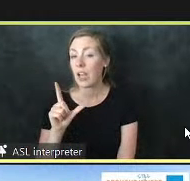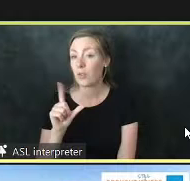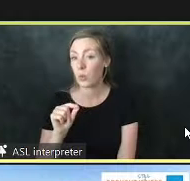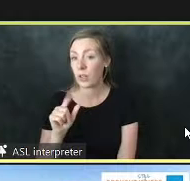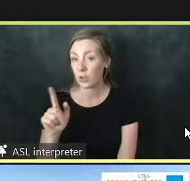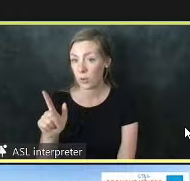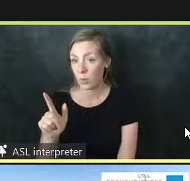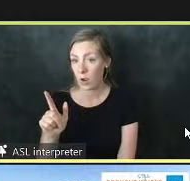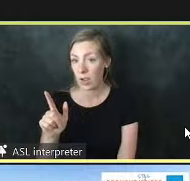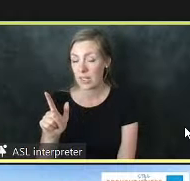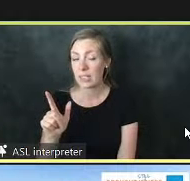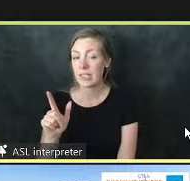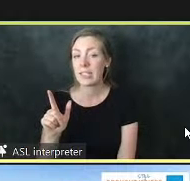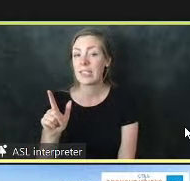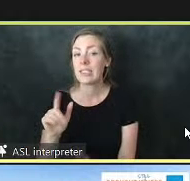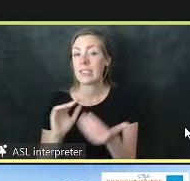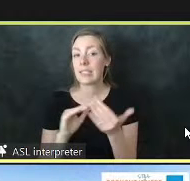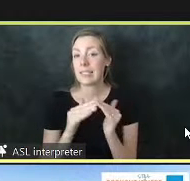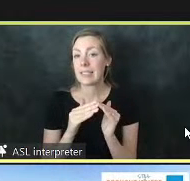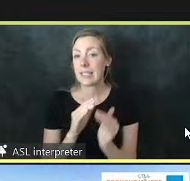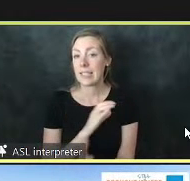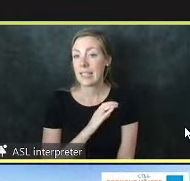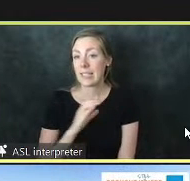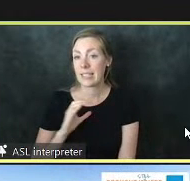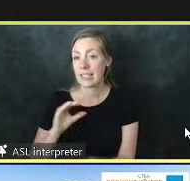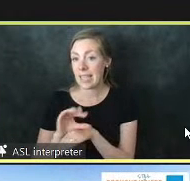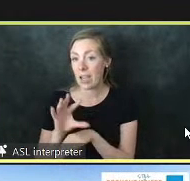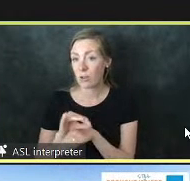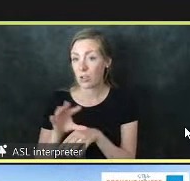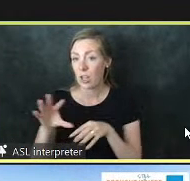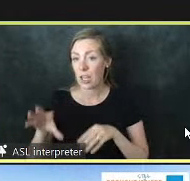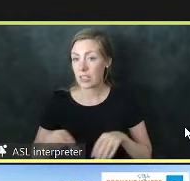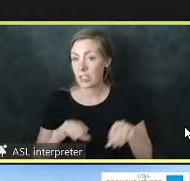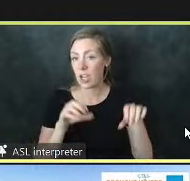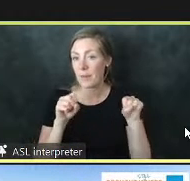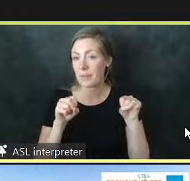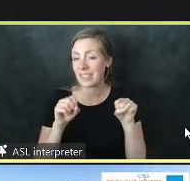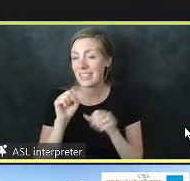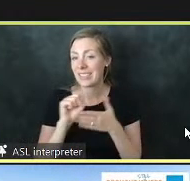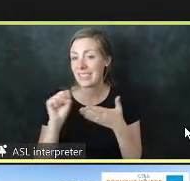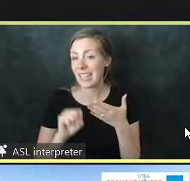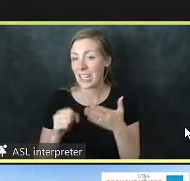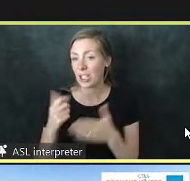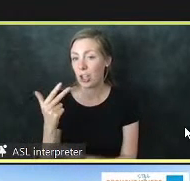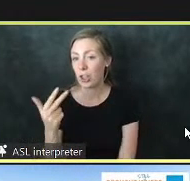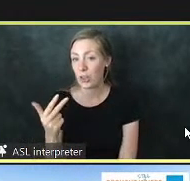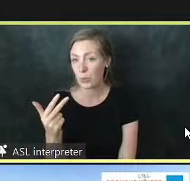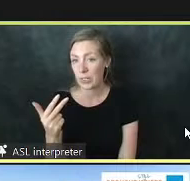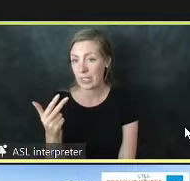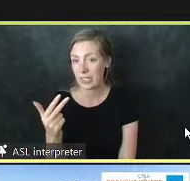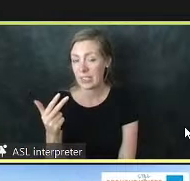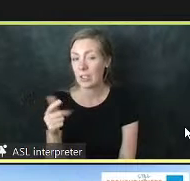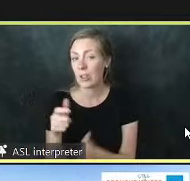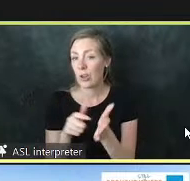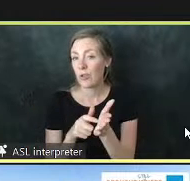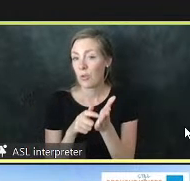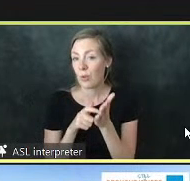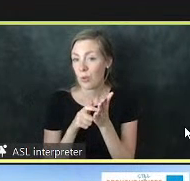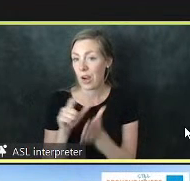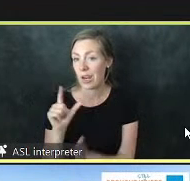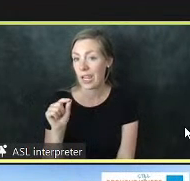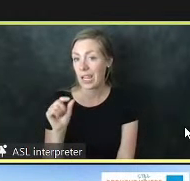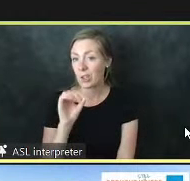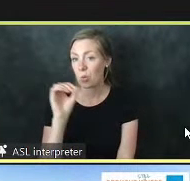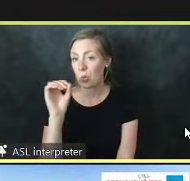Rosa City Council el condado adopted stage condado de 3 Santa of our Rosa shortage plan, hablaron requiring acerca a del 20% problema de